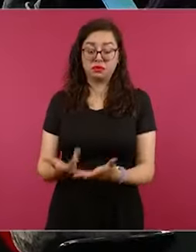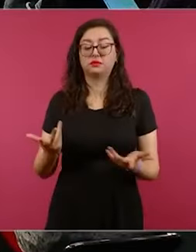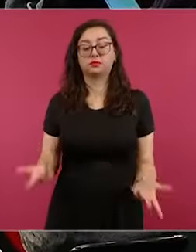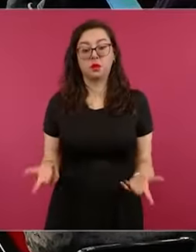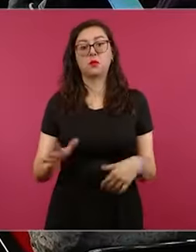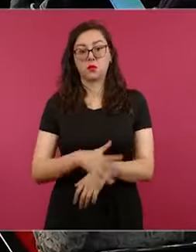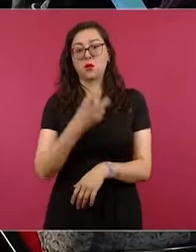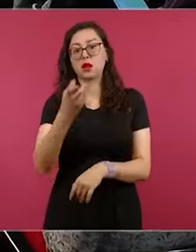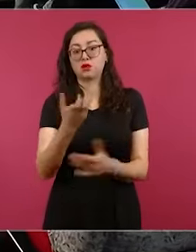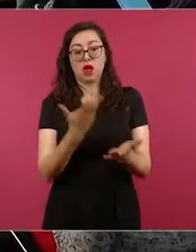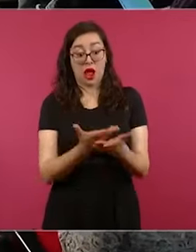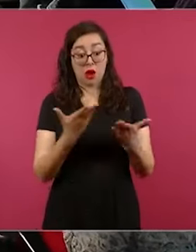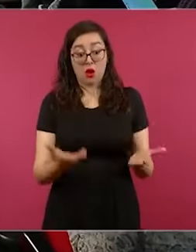permite